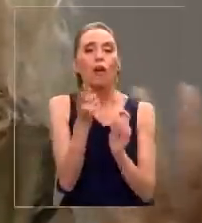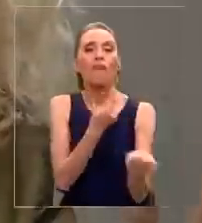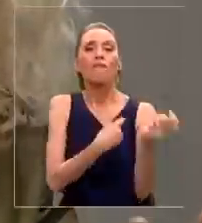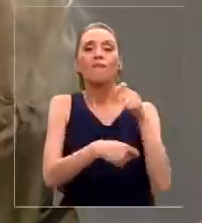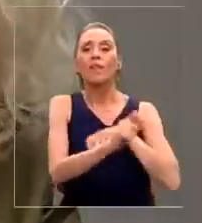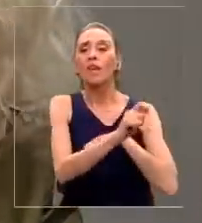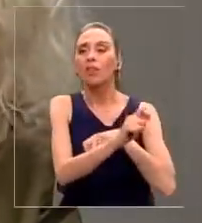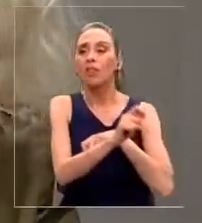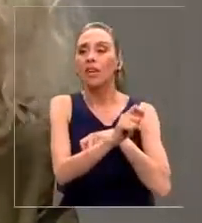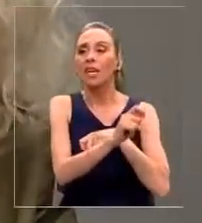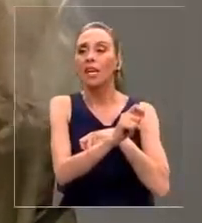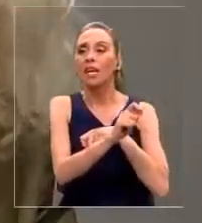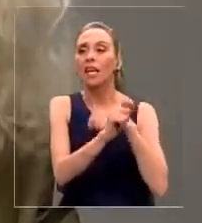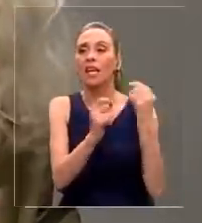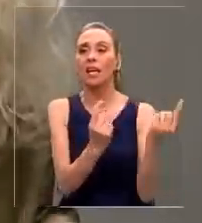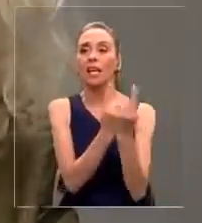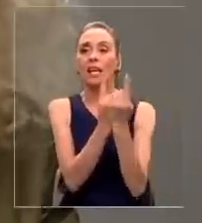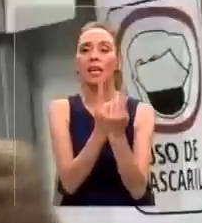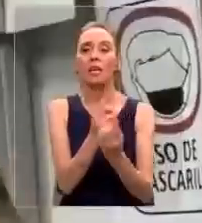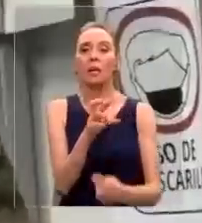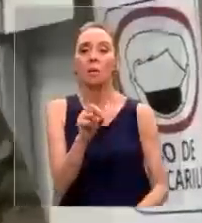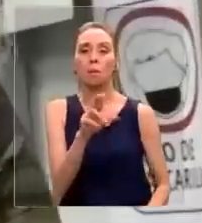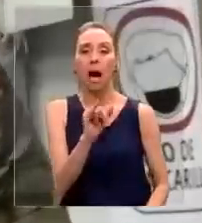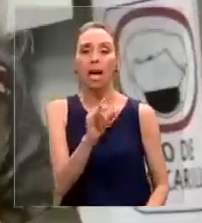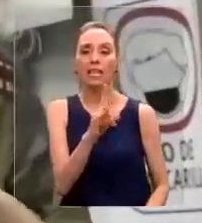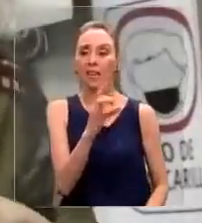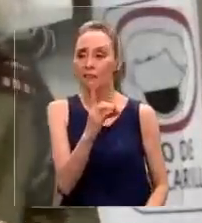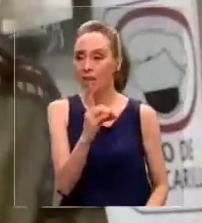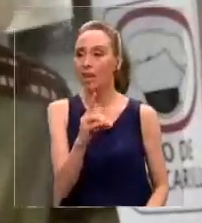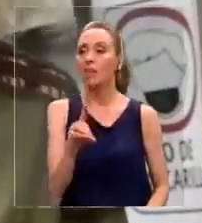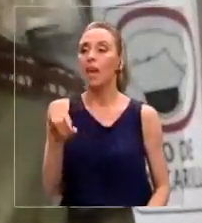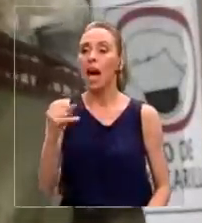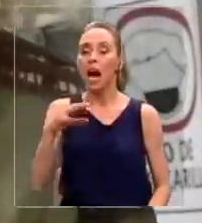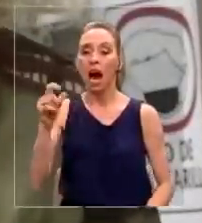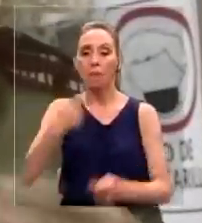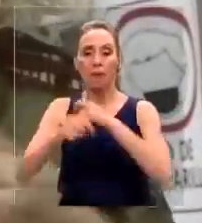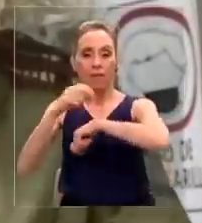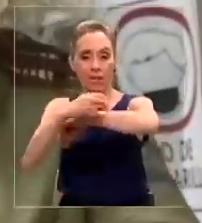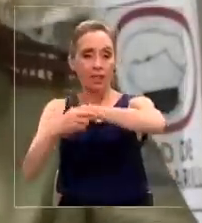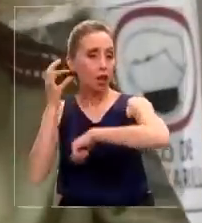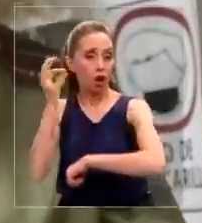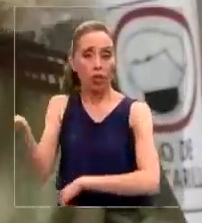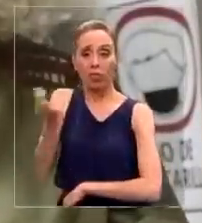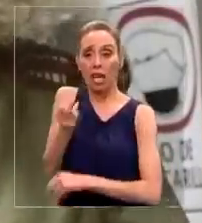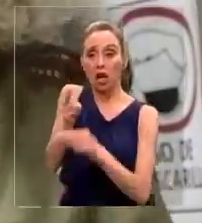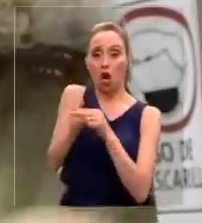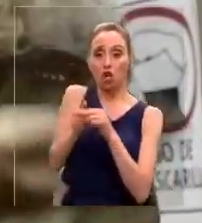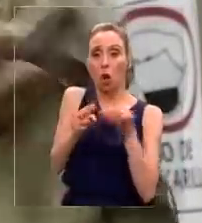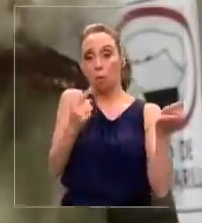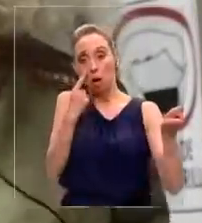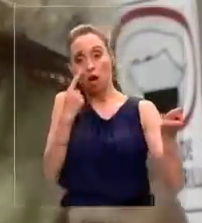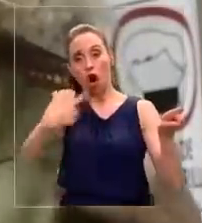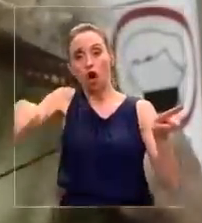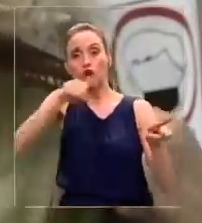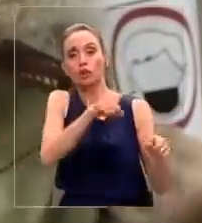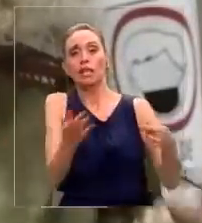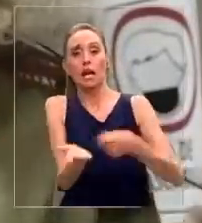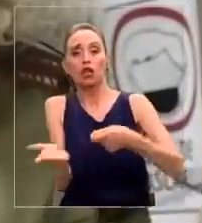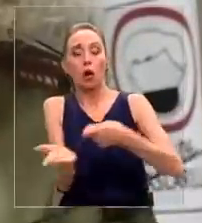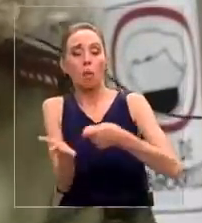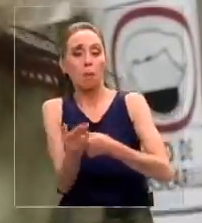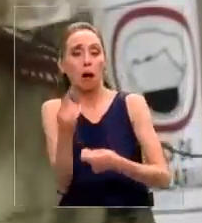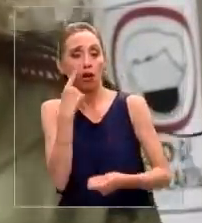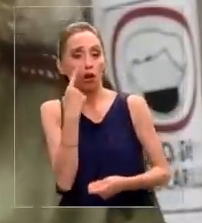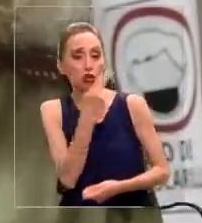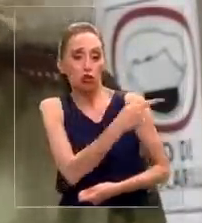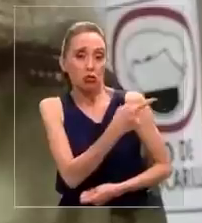él iba a ir a ver, a juntarse con Paribet. Mira, pero si Jaime, que era joyero, me lo nombró, es porque entonces era conocido en el rubro, pues. Era